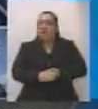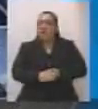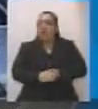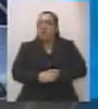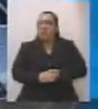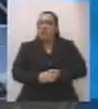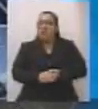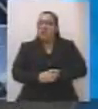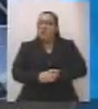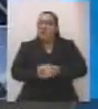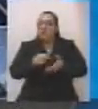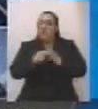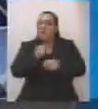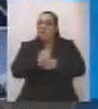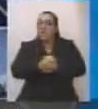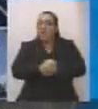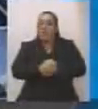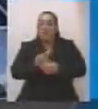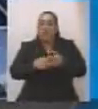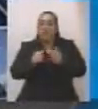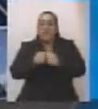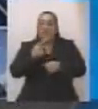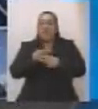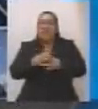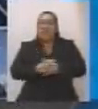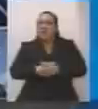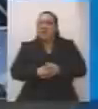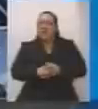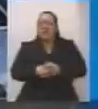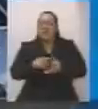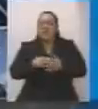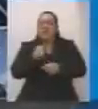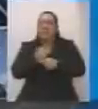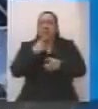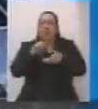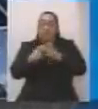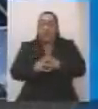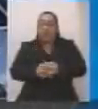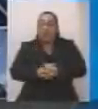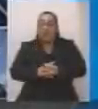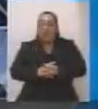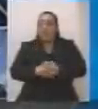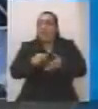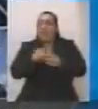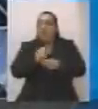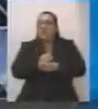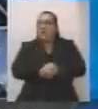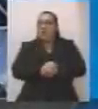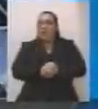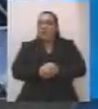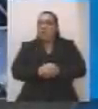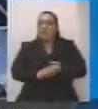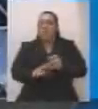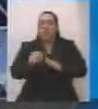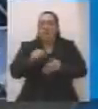razón para nuestra preocupación. Pero incluso si no nos preocupase el argumento sobre la igualdad, existe